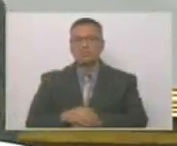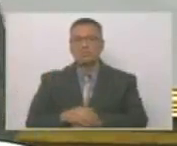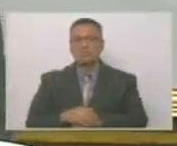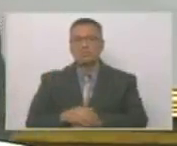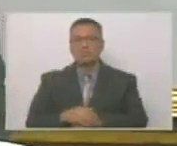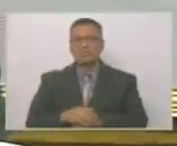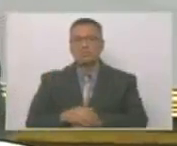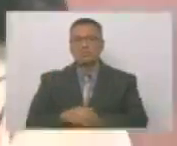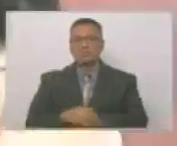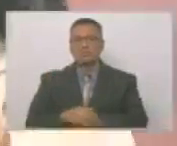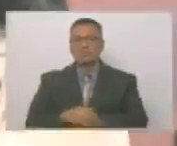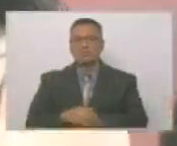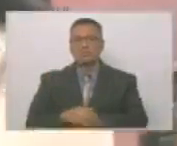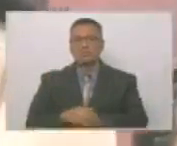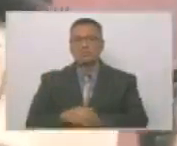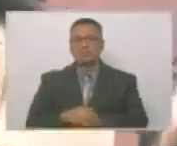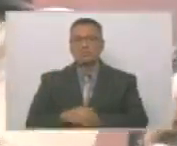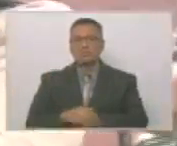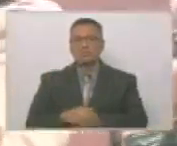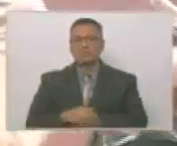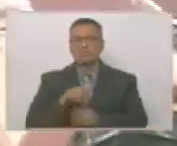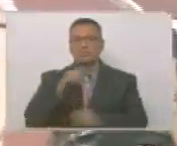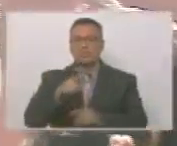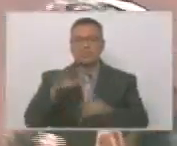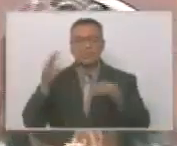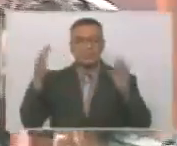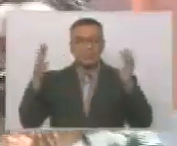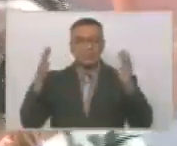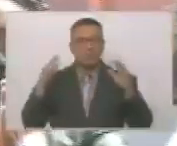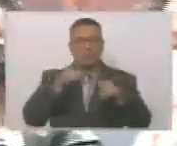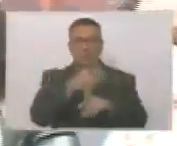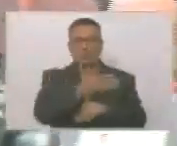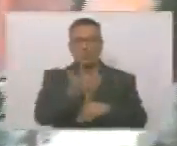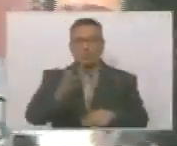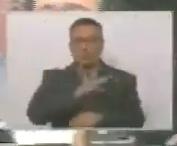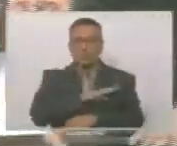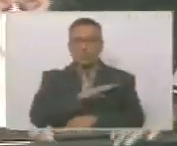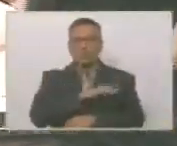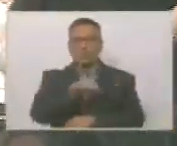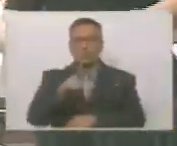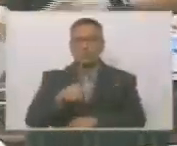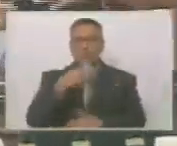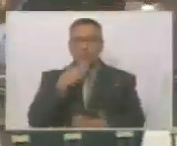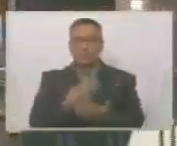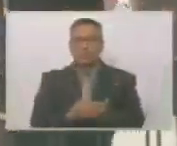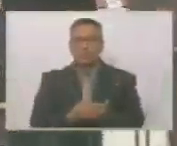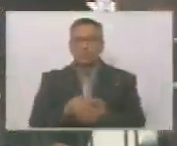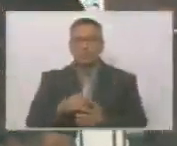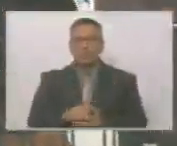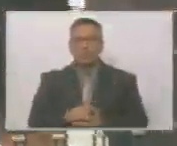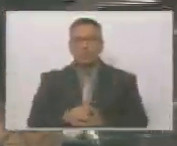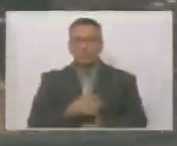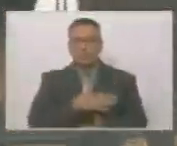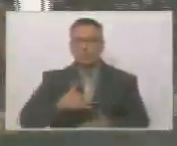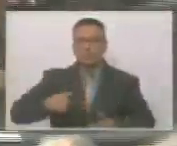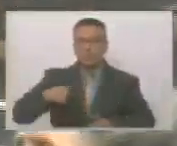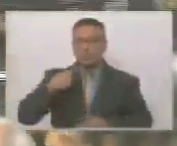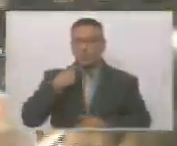de Venezuela. Con este aplauso a ustedes mismos y de agradecimiento, quiero